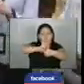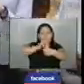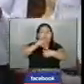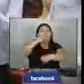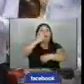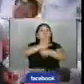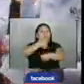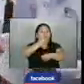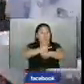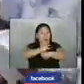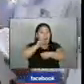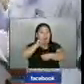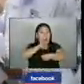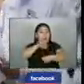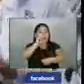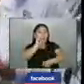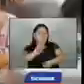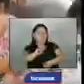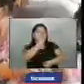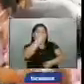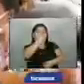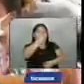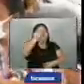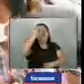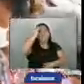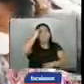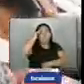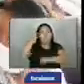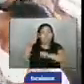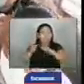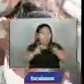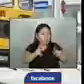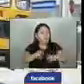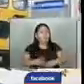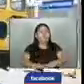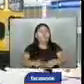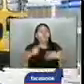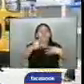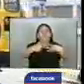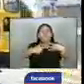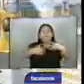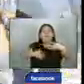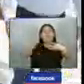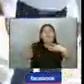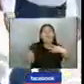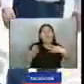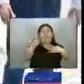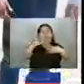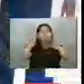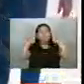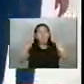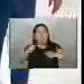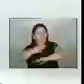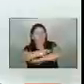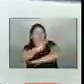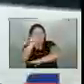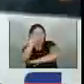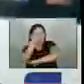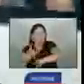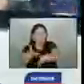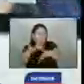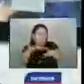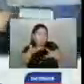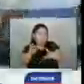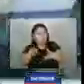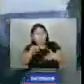Guatemala es el primer país que contará con esa instancia. Las nuevas medidas migratorias también buscarán ampliar